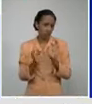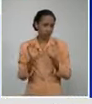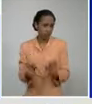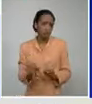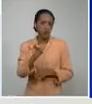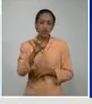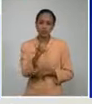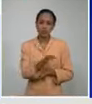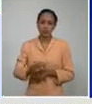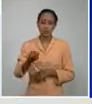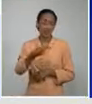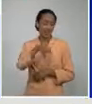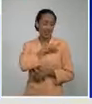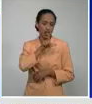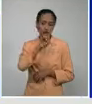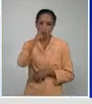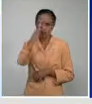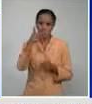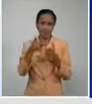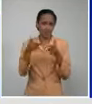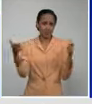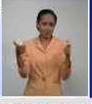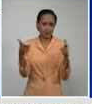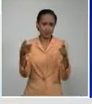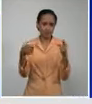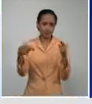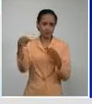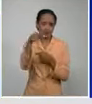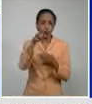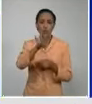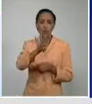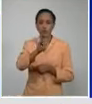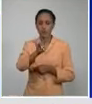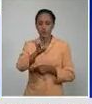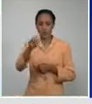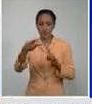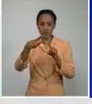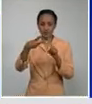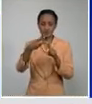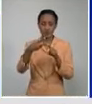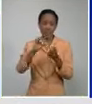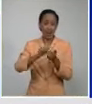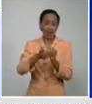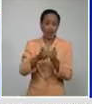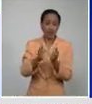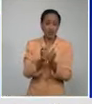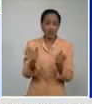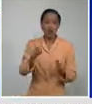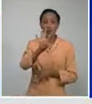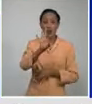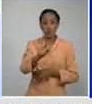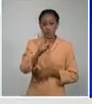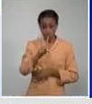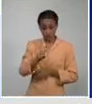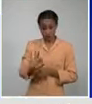Ayer La Lisa con el mayor número, 49, Arroyo Naranjo y San Miguel del Padrón con 48 cada